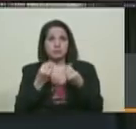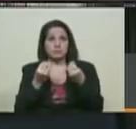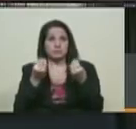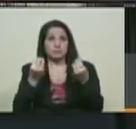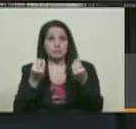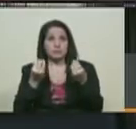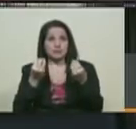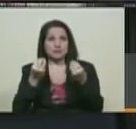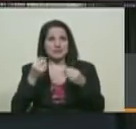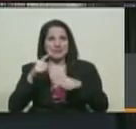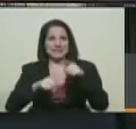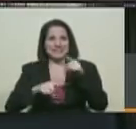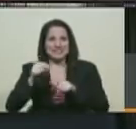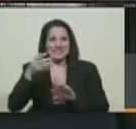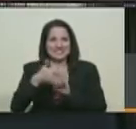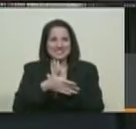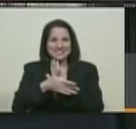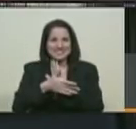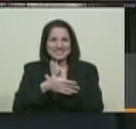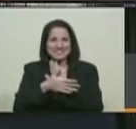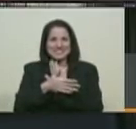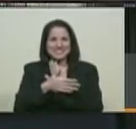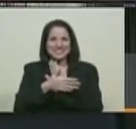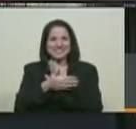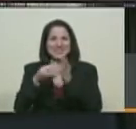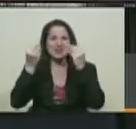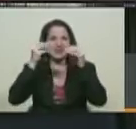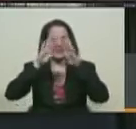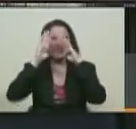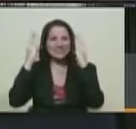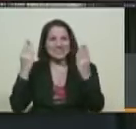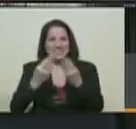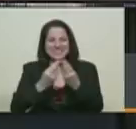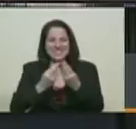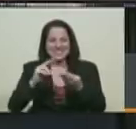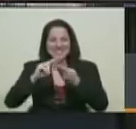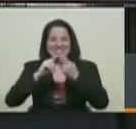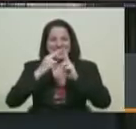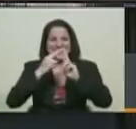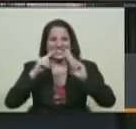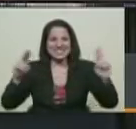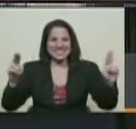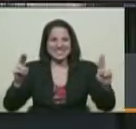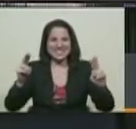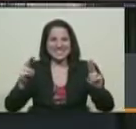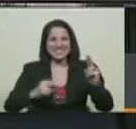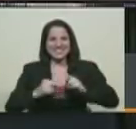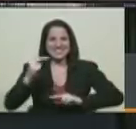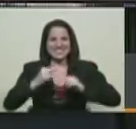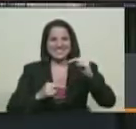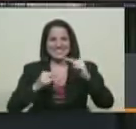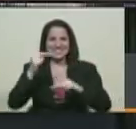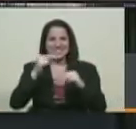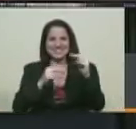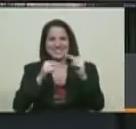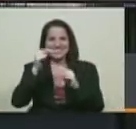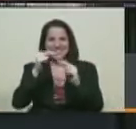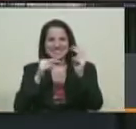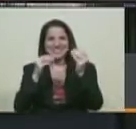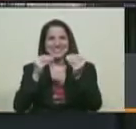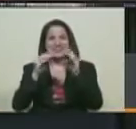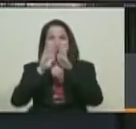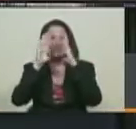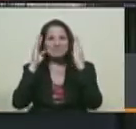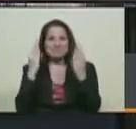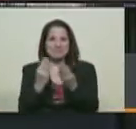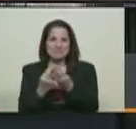intercambio igualitario, el mundo de la paz, que es posible construir. El mundo que no